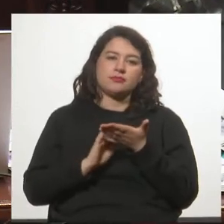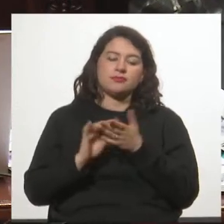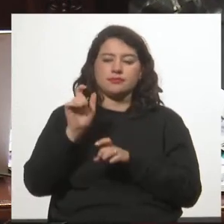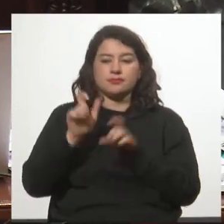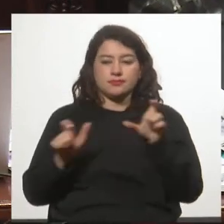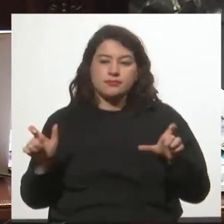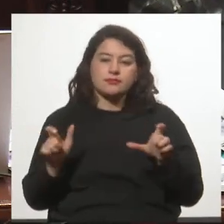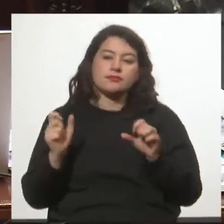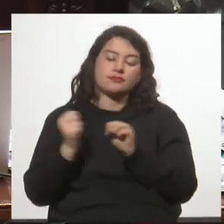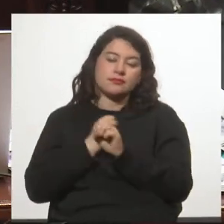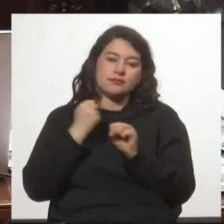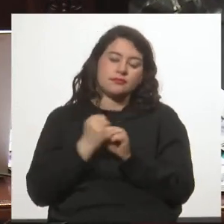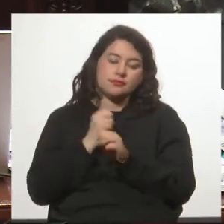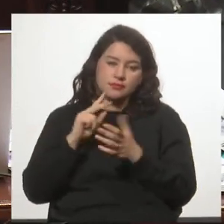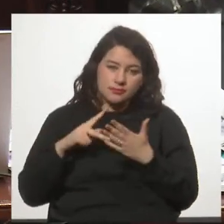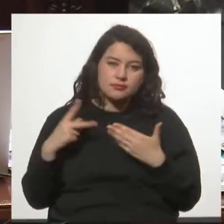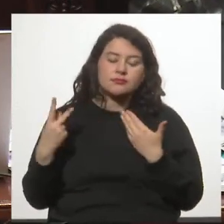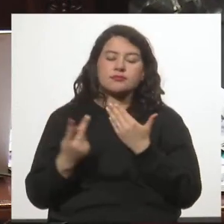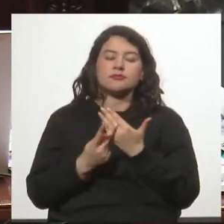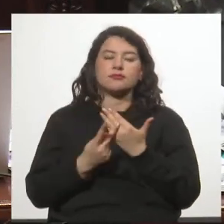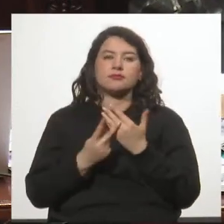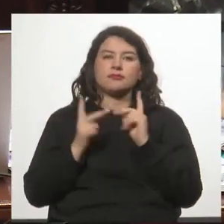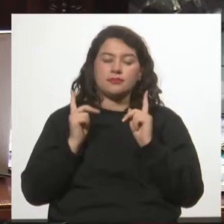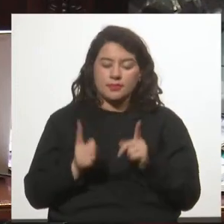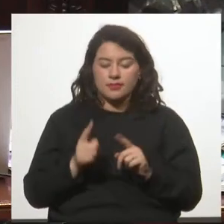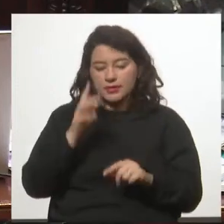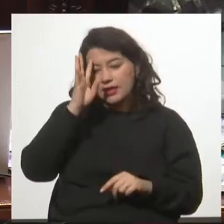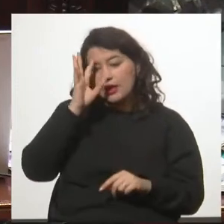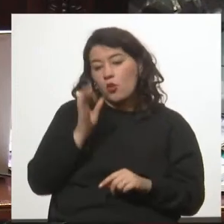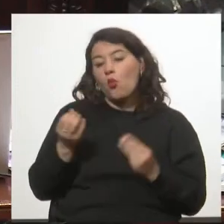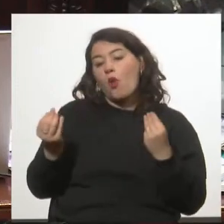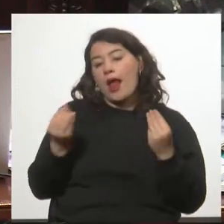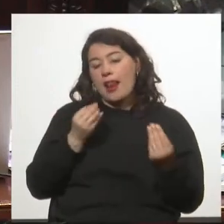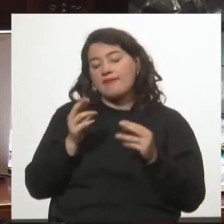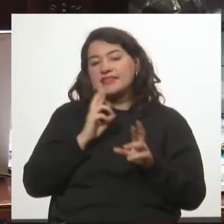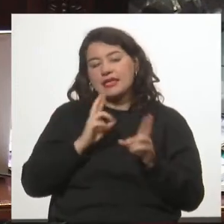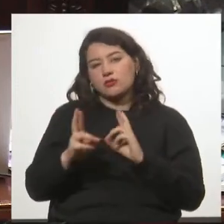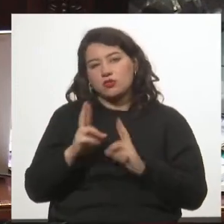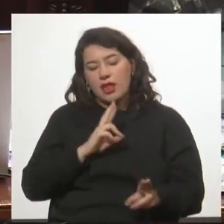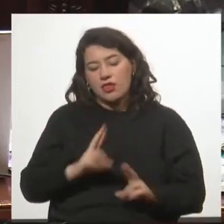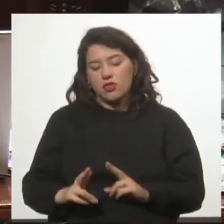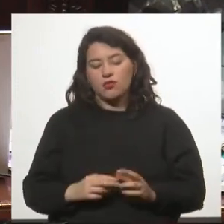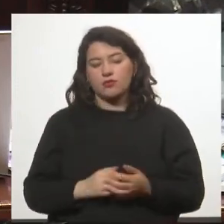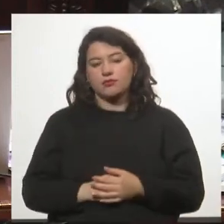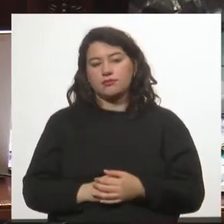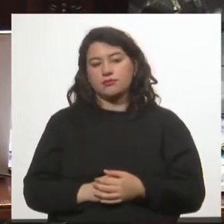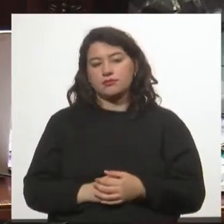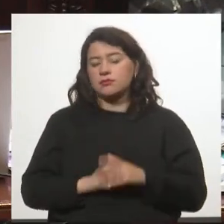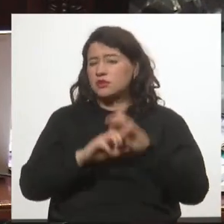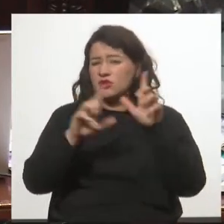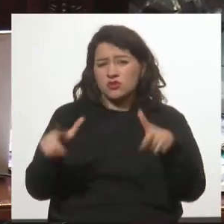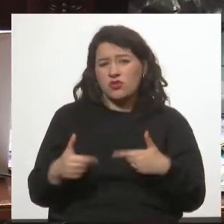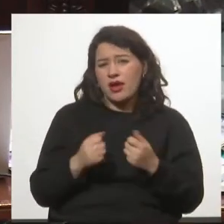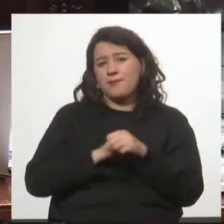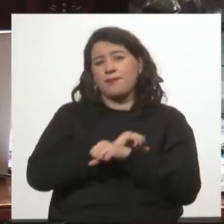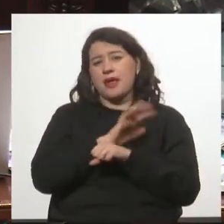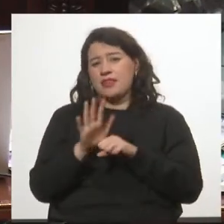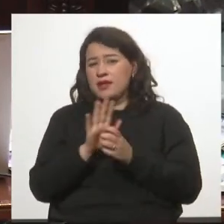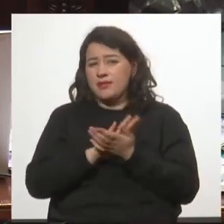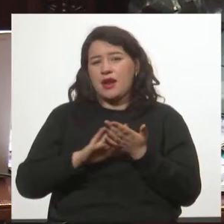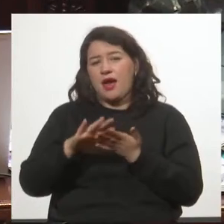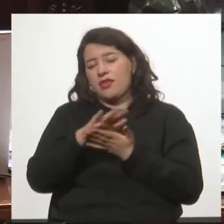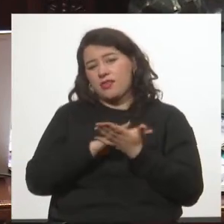el proyecto y quienes estimaron cuáles iban a ser los resultados no hubo pandemia